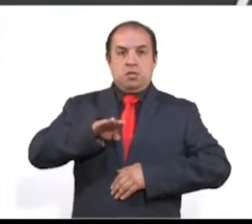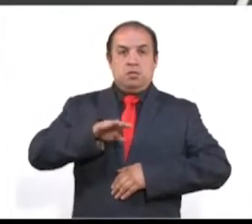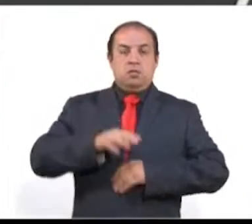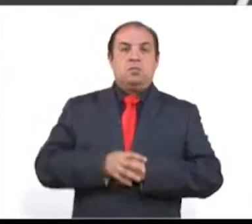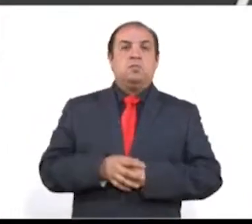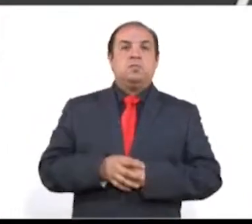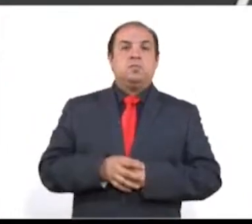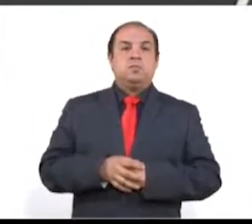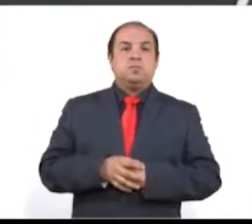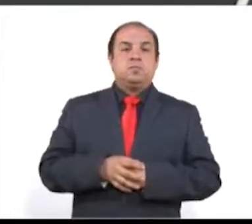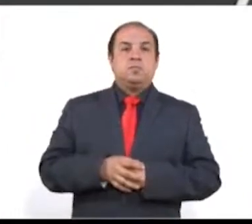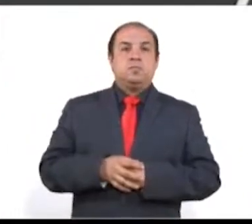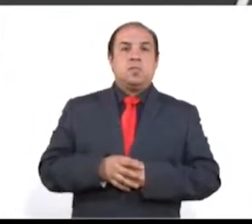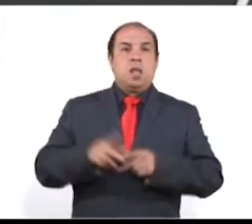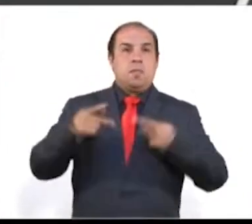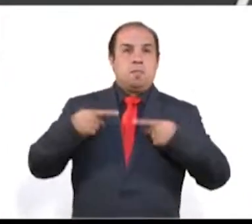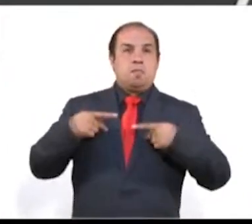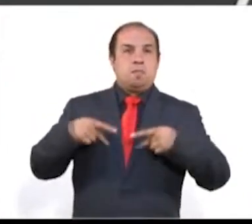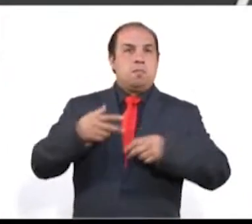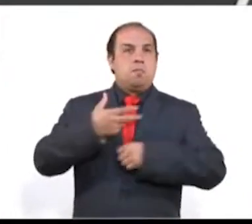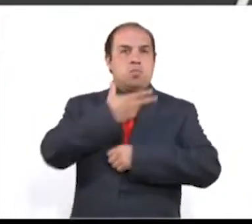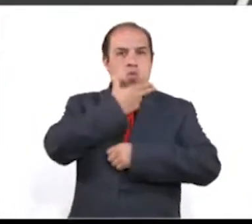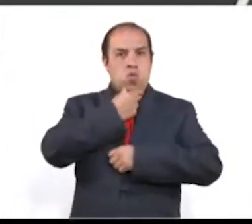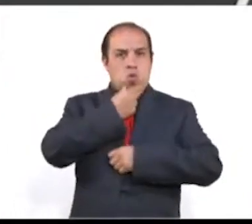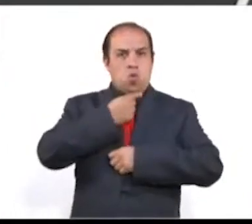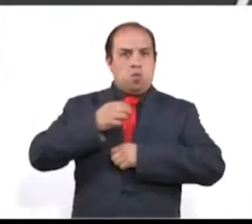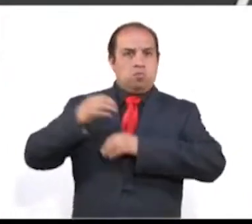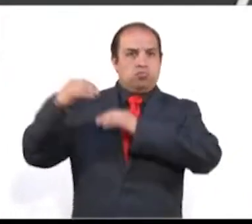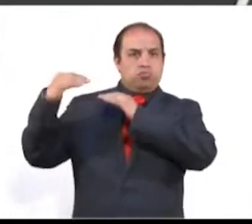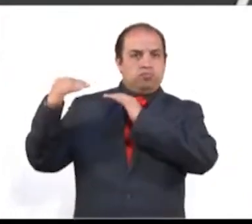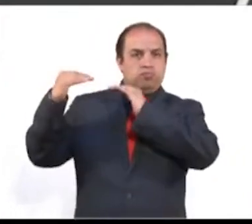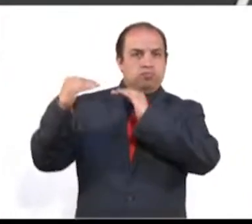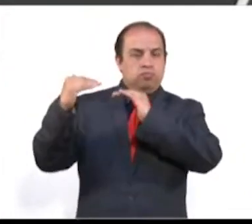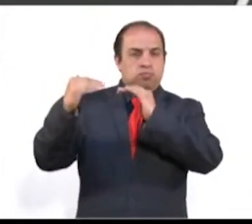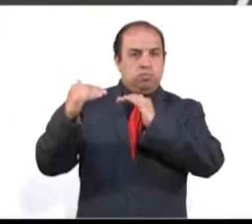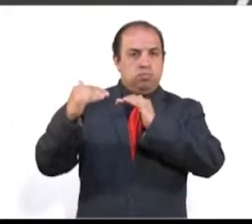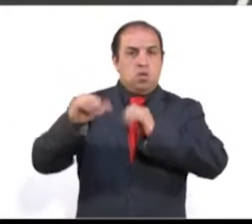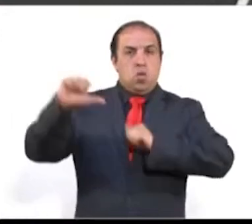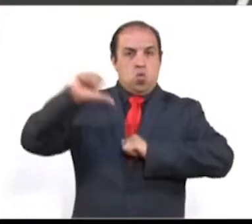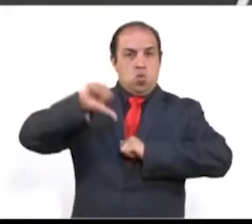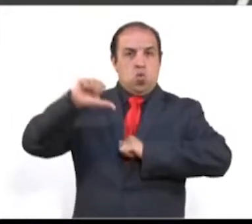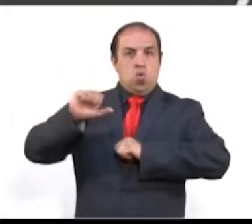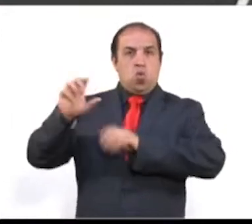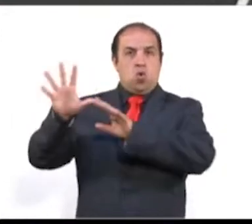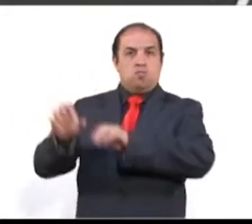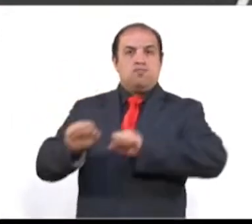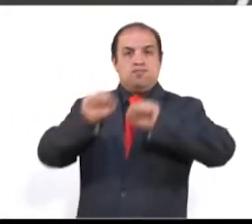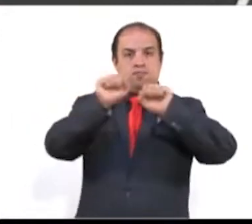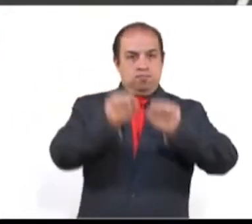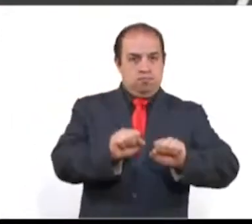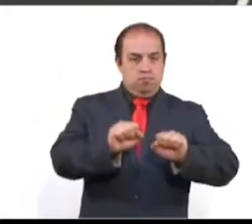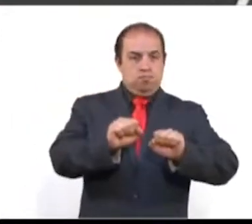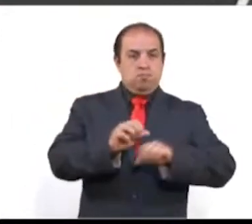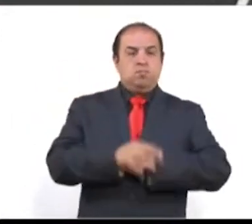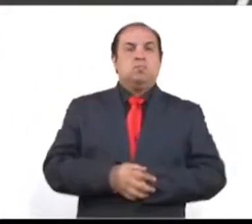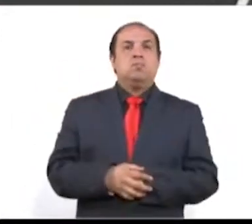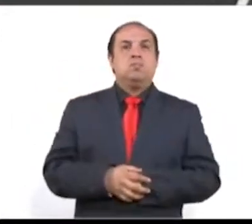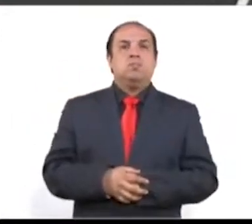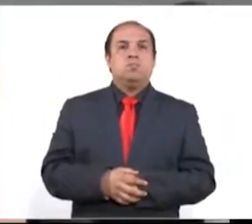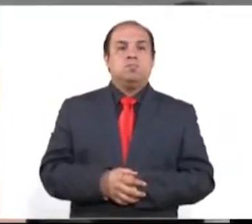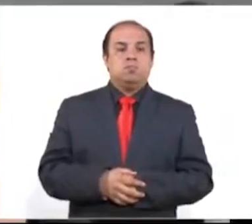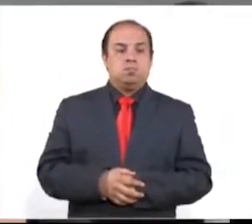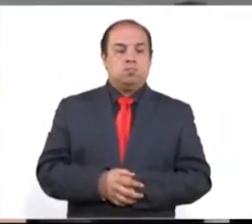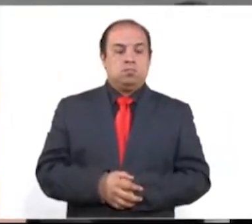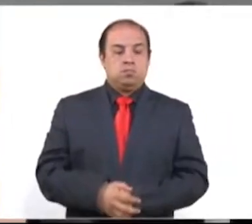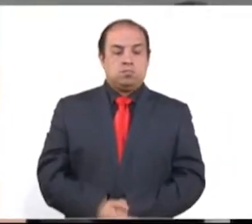jefa de gobierno informó que solicitó a la fiscalía general de Justicia que de vista del encubrimiento de la Fiscalía de Morelos a la fiscalía general de la